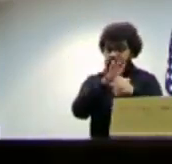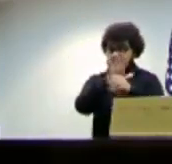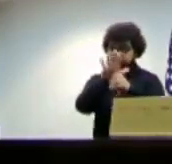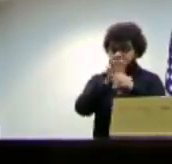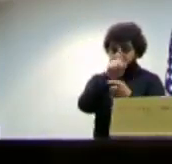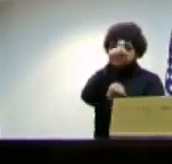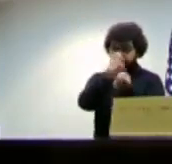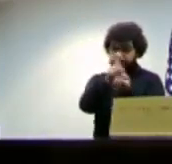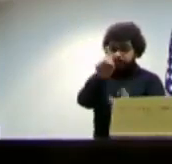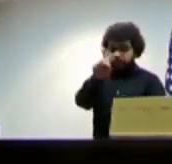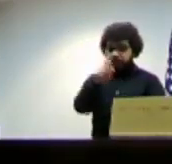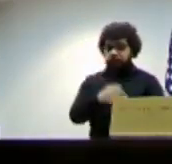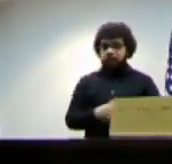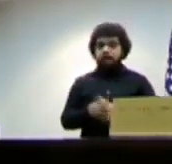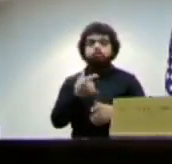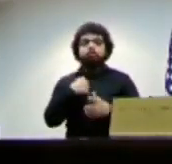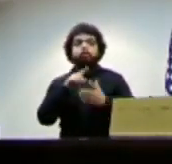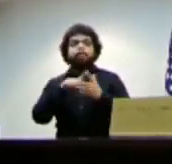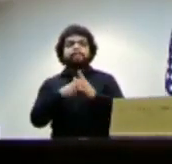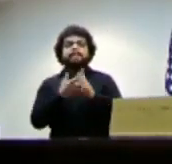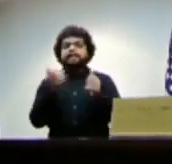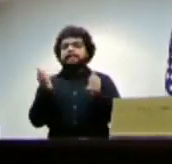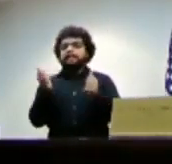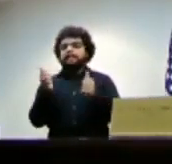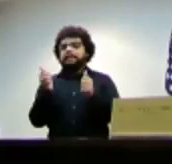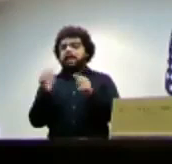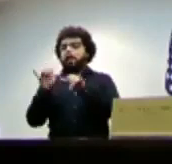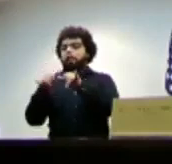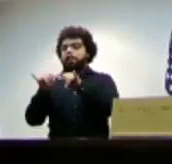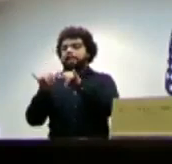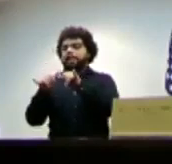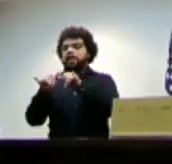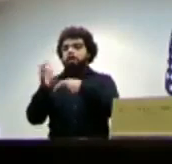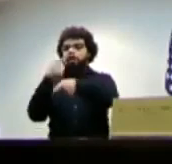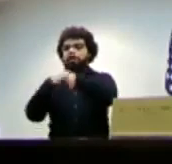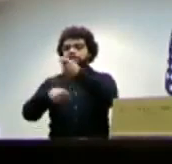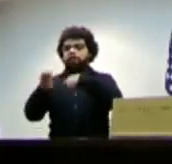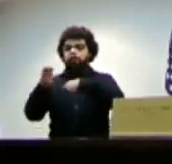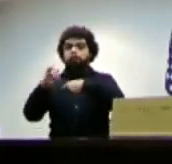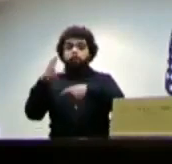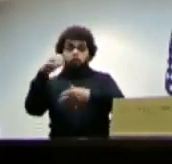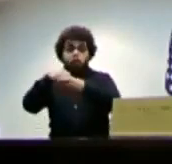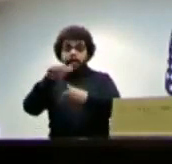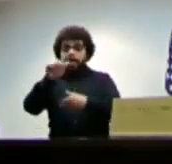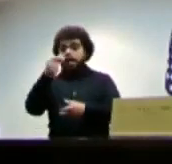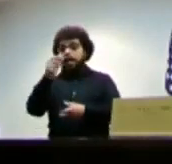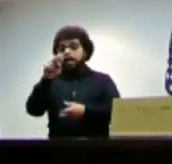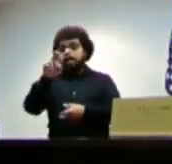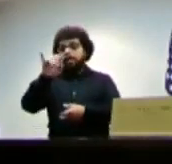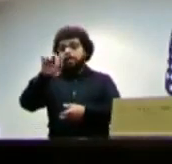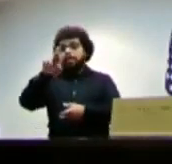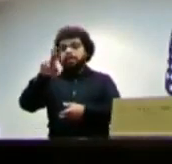Yo comencé como ingeniero de turno en Aguirre. Después me